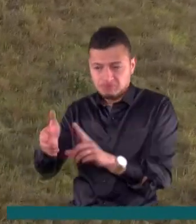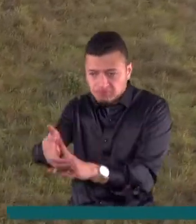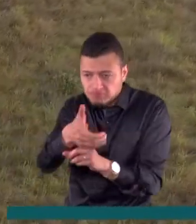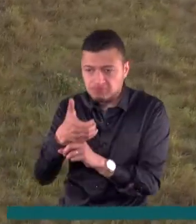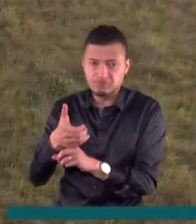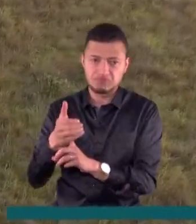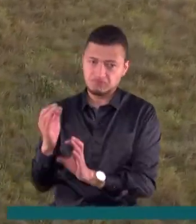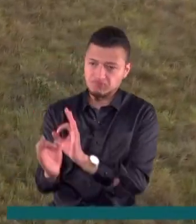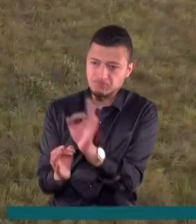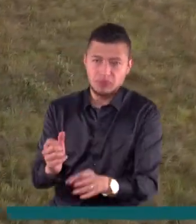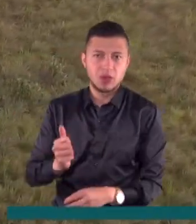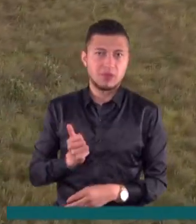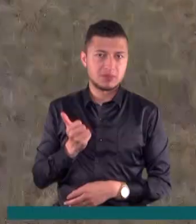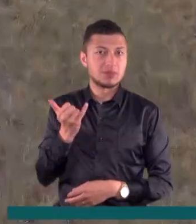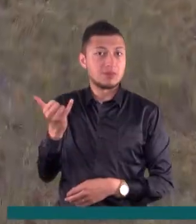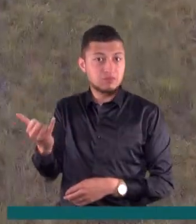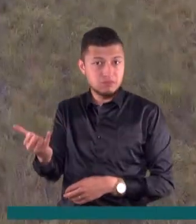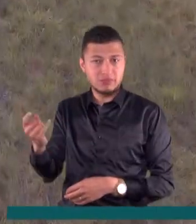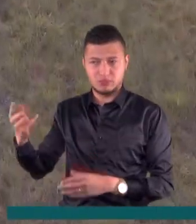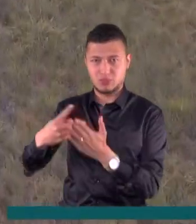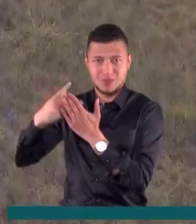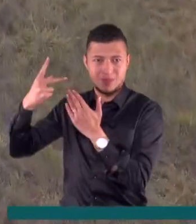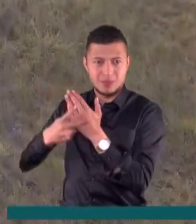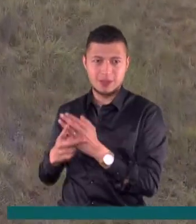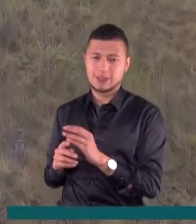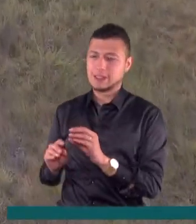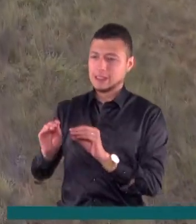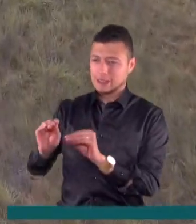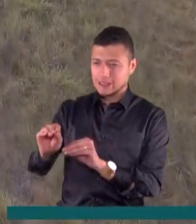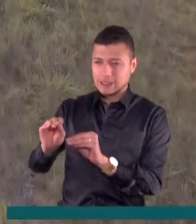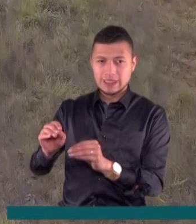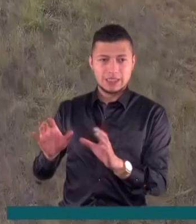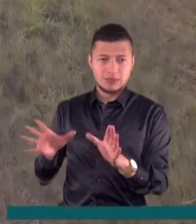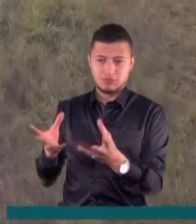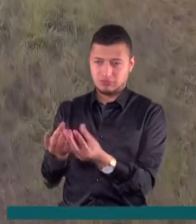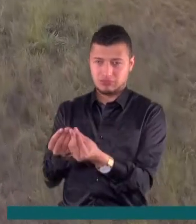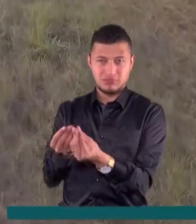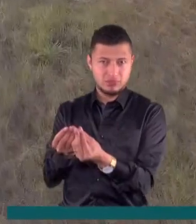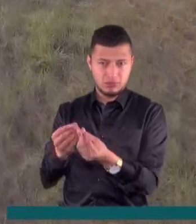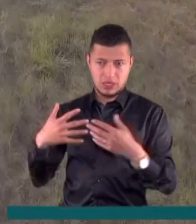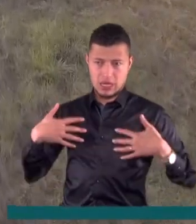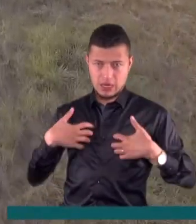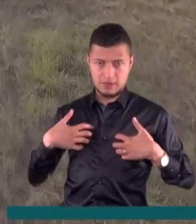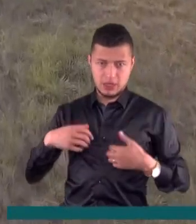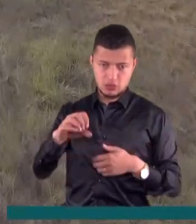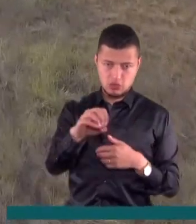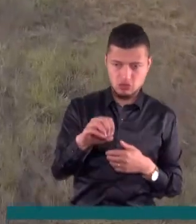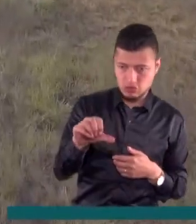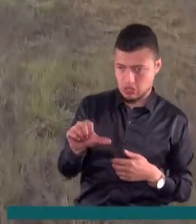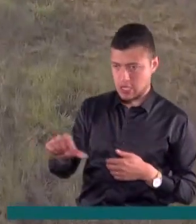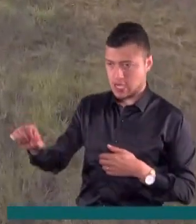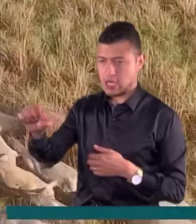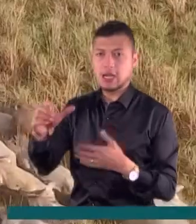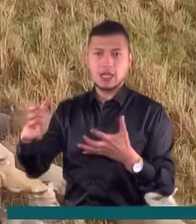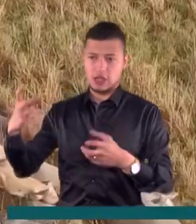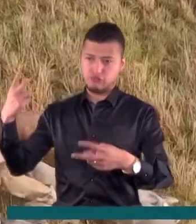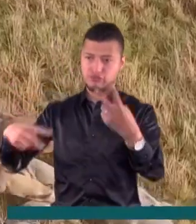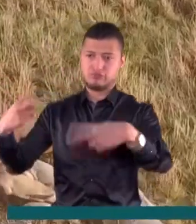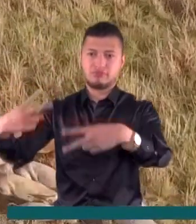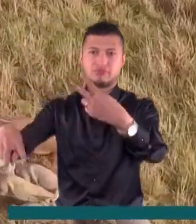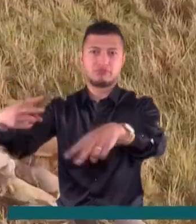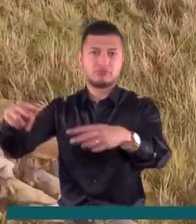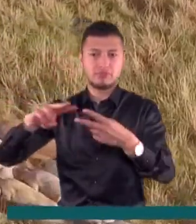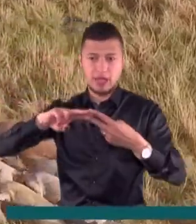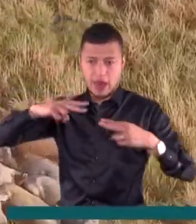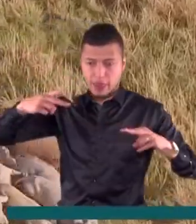y aprovecharlos a través de un proyecto de pie de cría, el cual es un conjunto de animales machos y hembras con los cuales se pretende